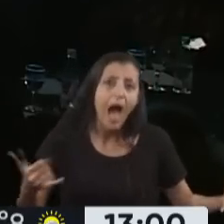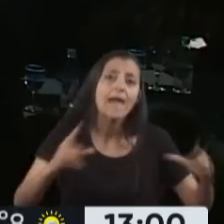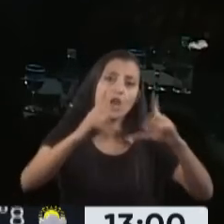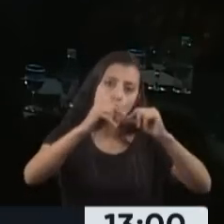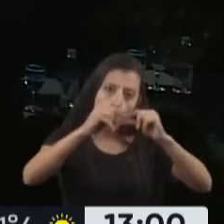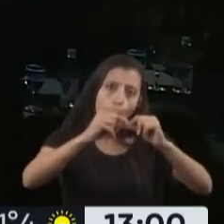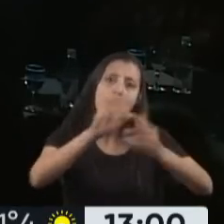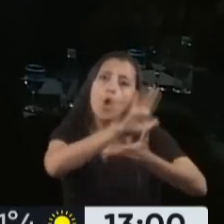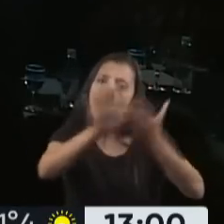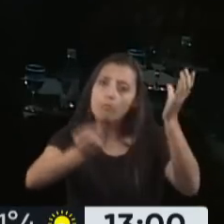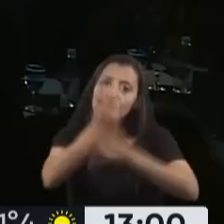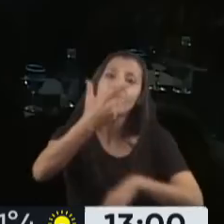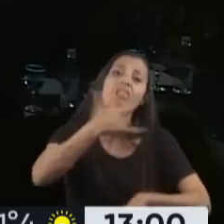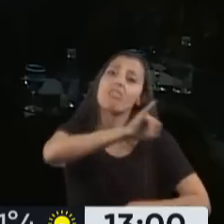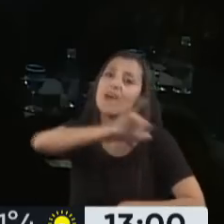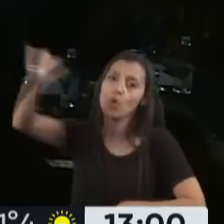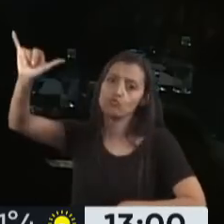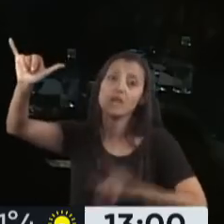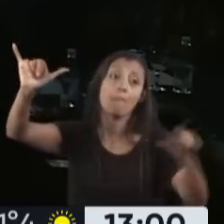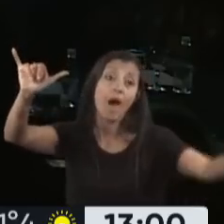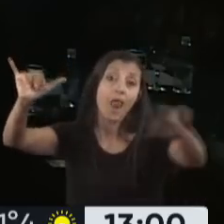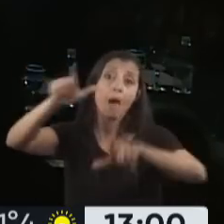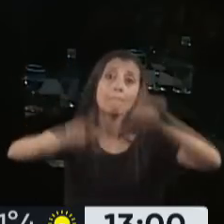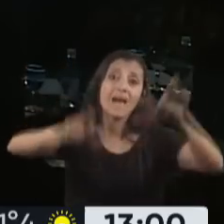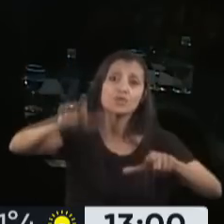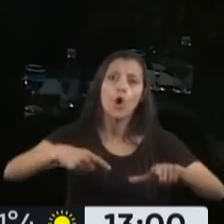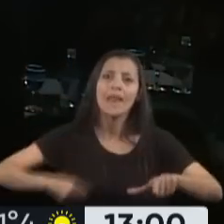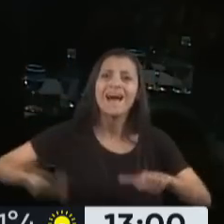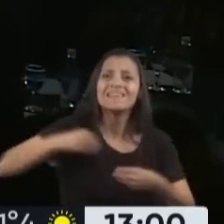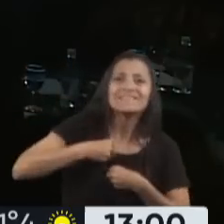denuncias para que no se dejaran extorsionar.